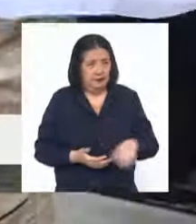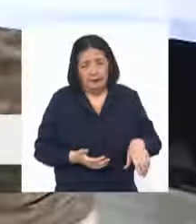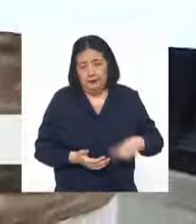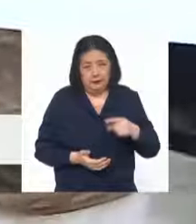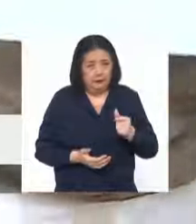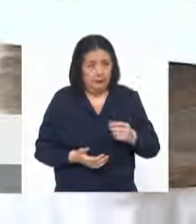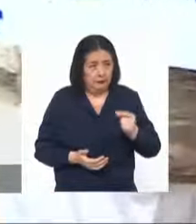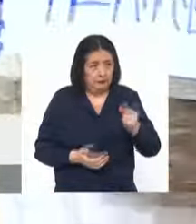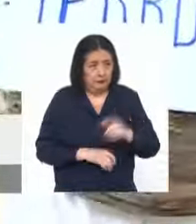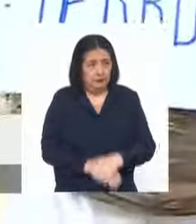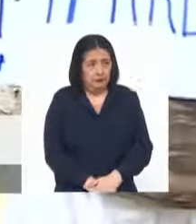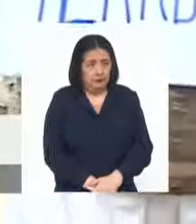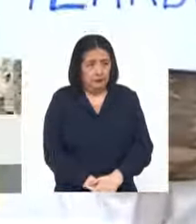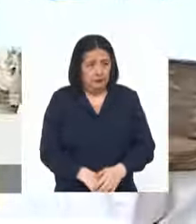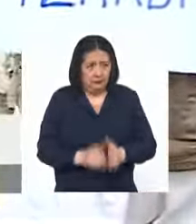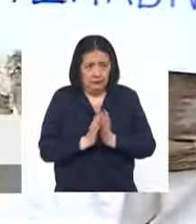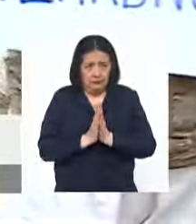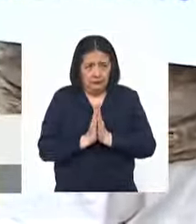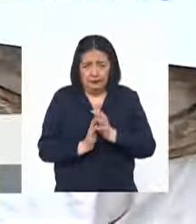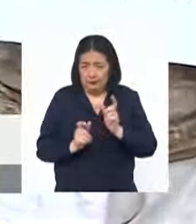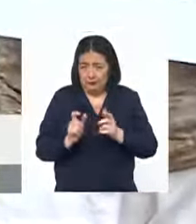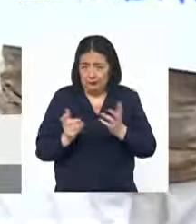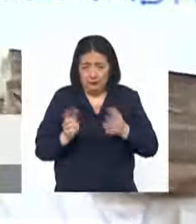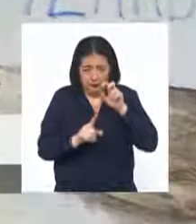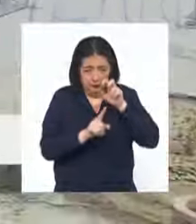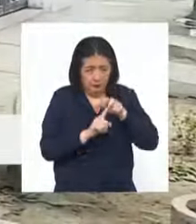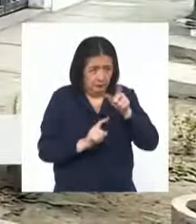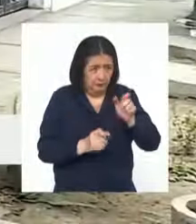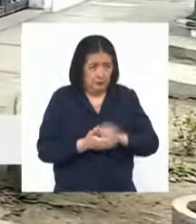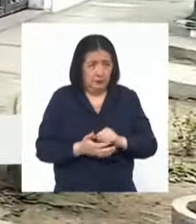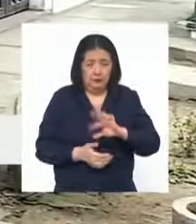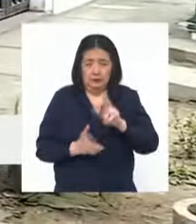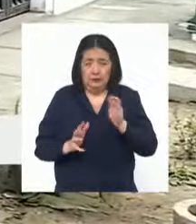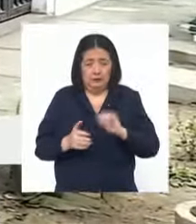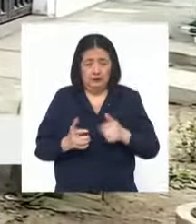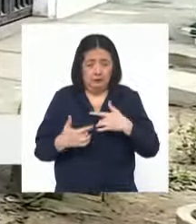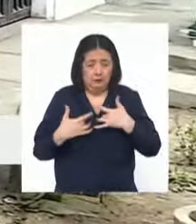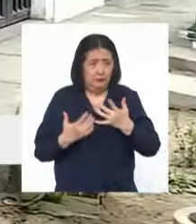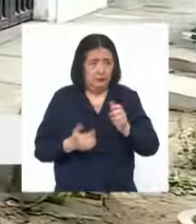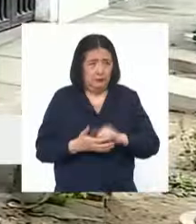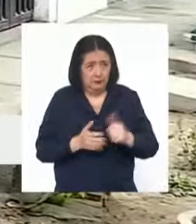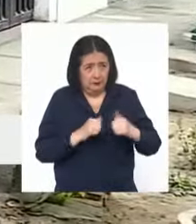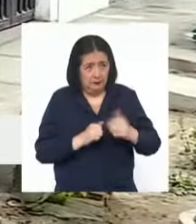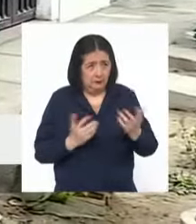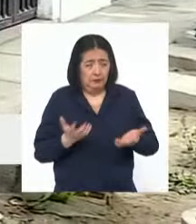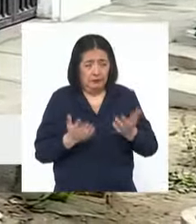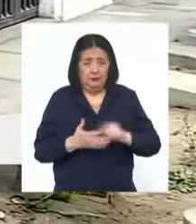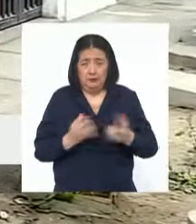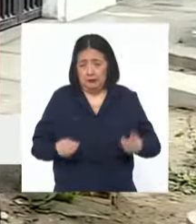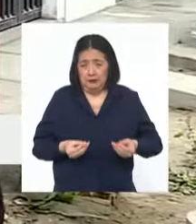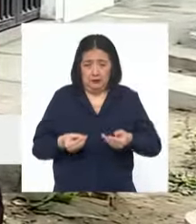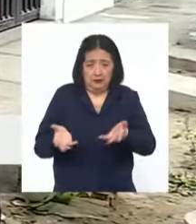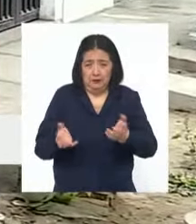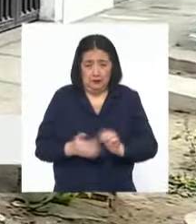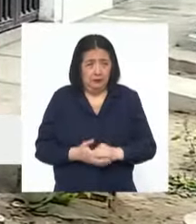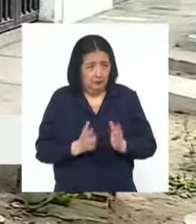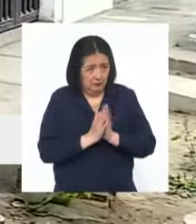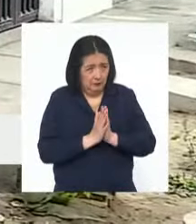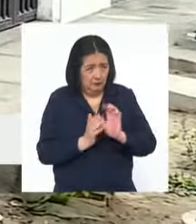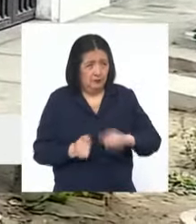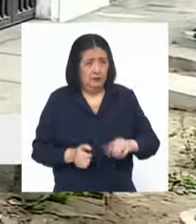este perrito. Por favor, las personas que tal vez lo vean, tal vez estos ladrones se compadecen de nuestro dolor y tal vez lo puedan soltar. Por